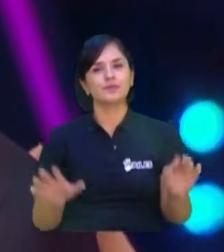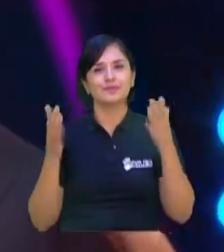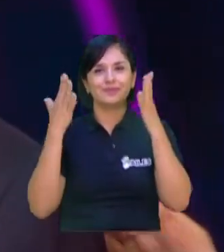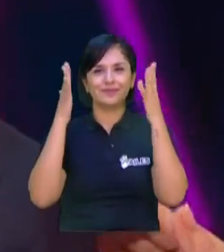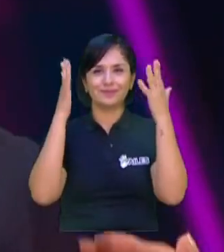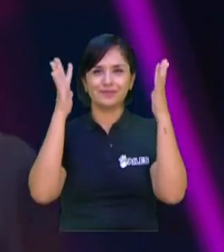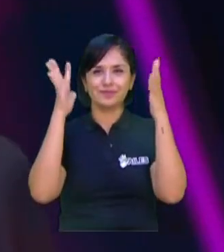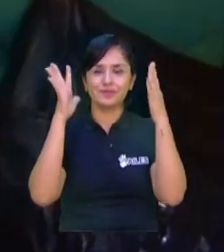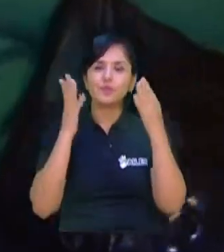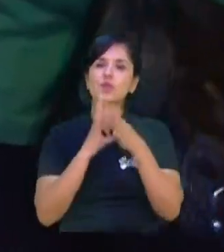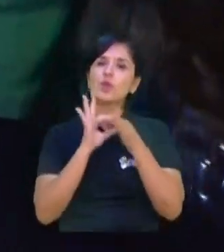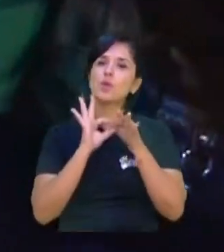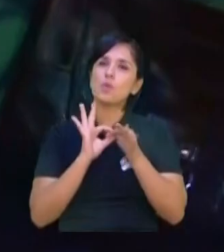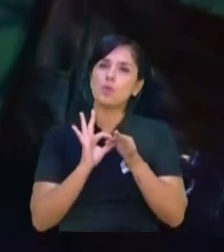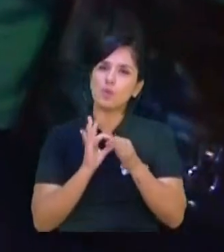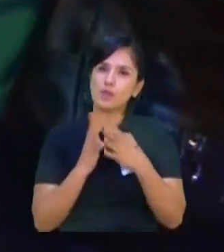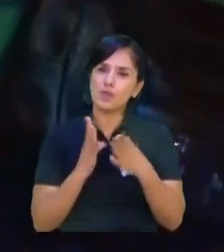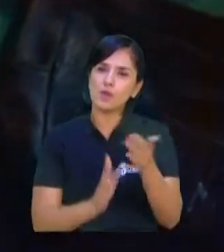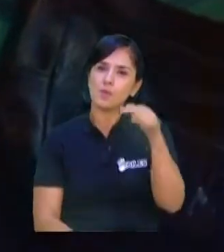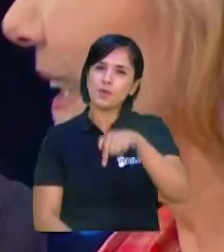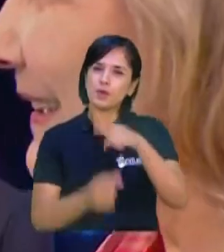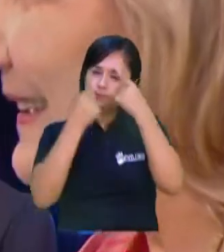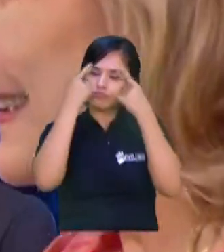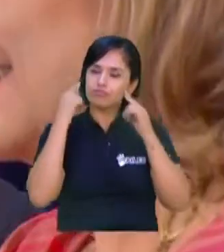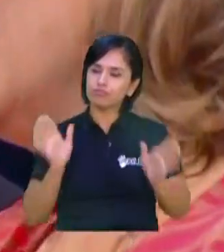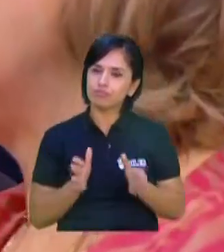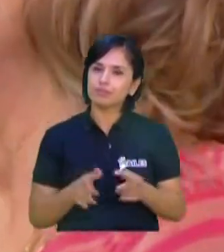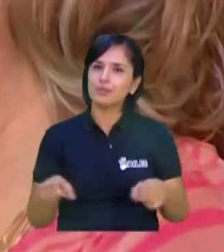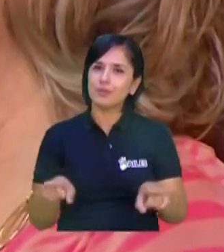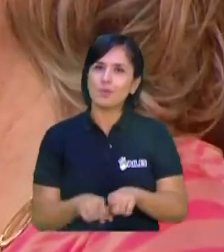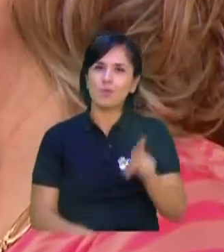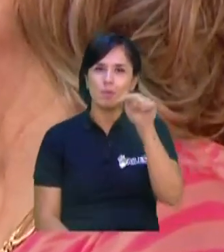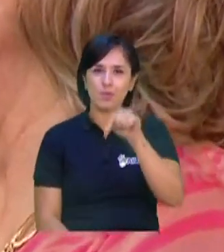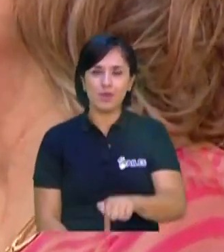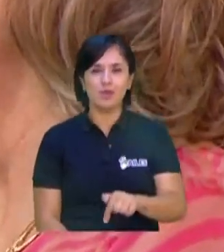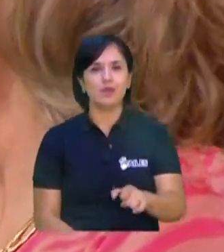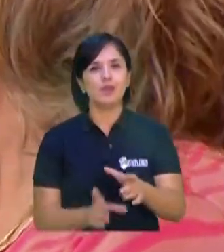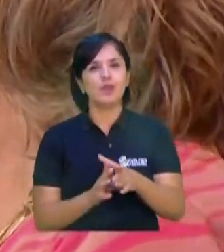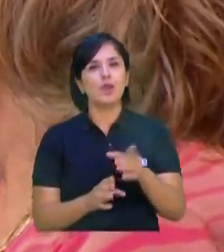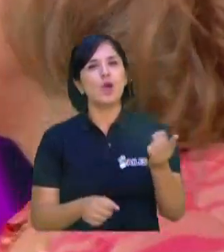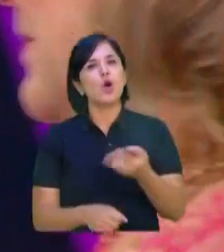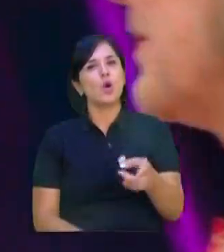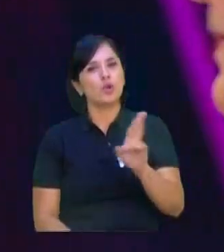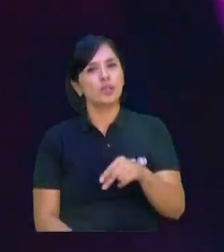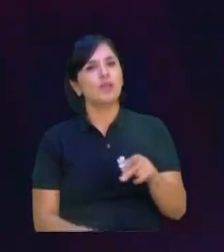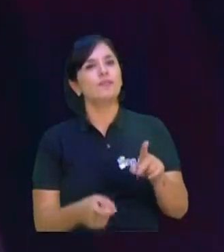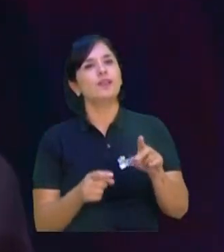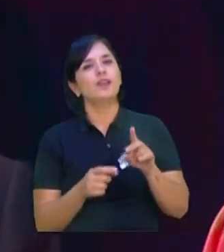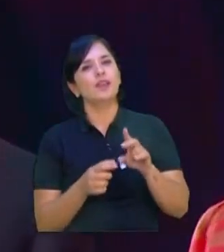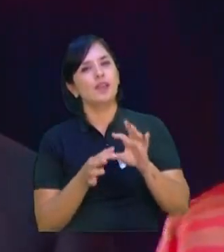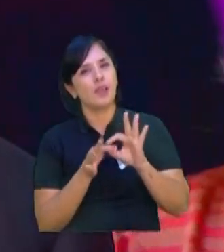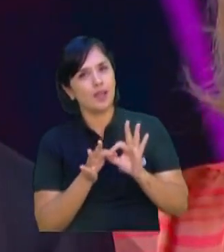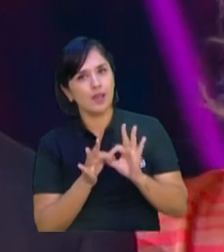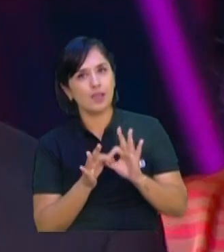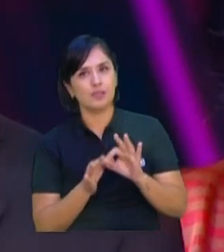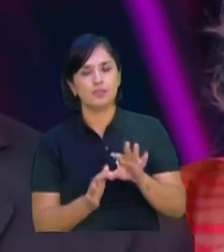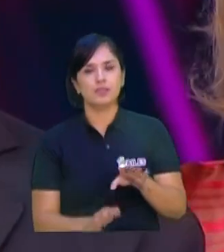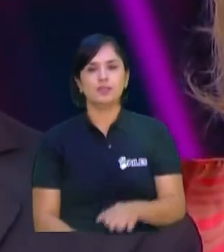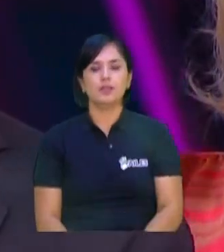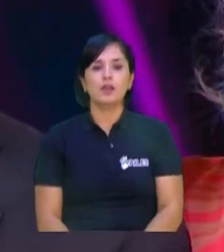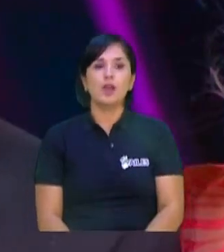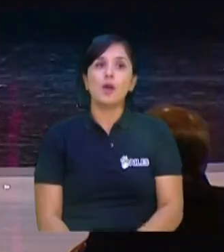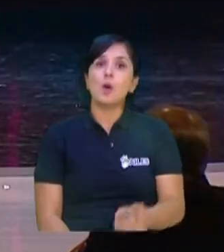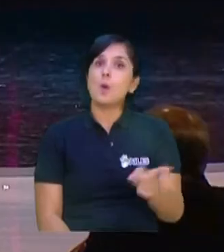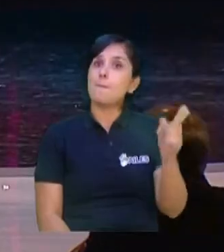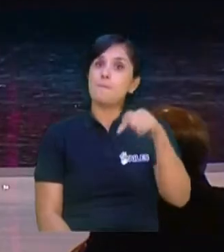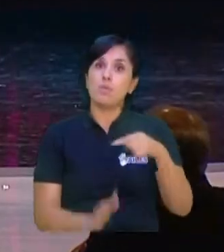feliz. Presidente, muchas gracias por hacer este esfuerzo. Ah, Cecilia, muchas gracias de nuevo. Bueno, muchas gracias, Mario. Venimos